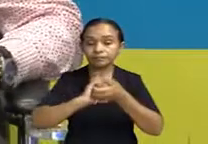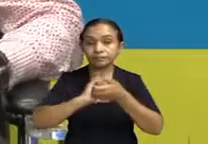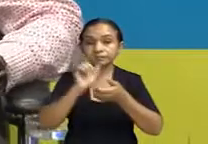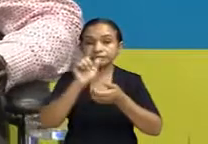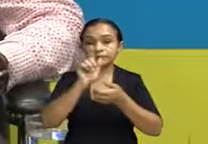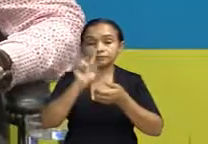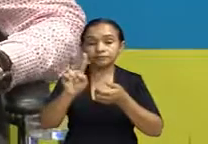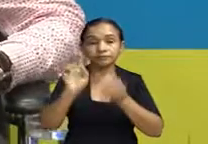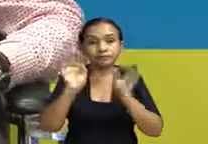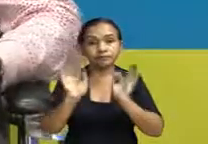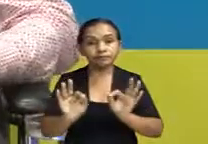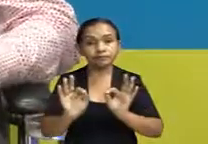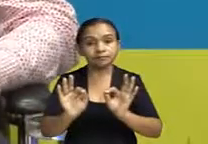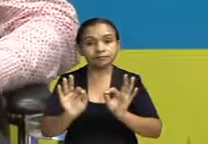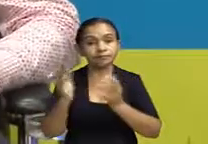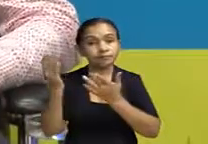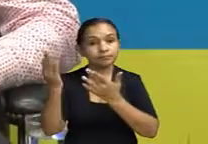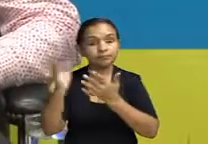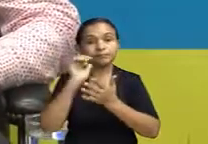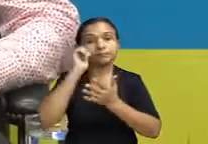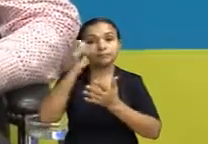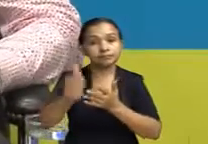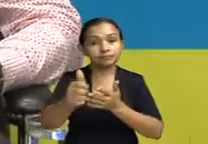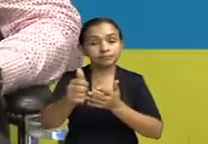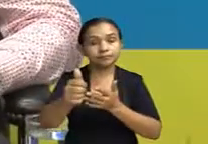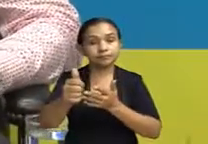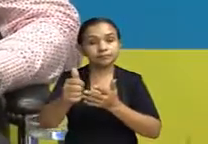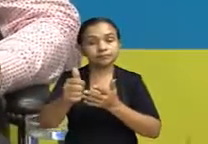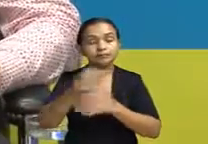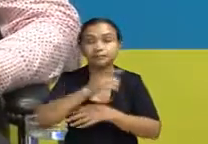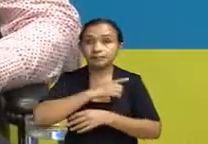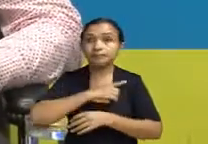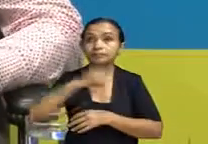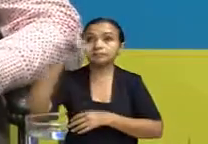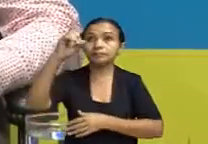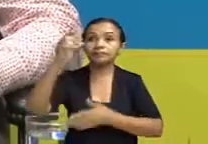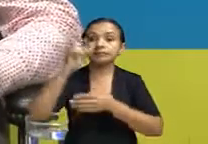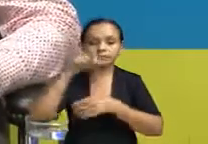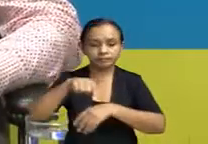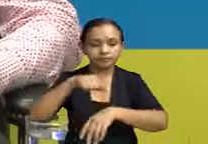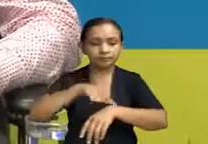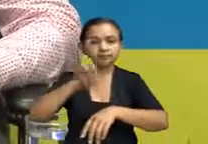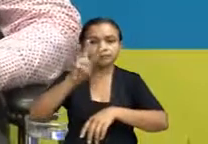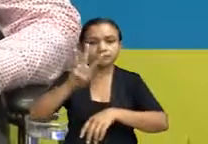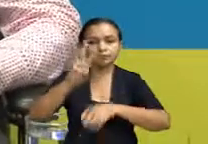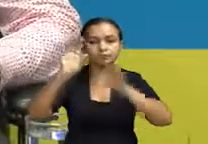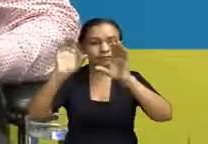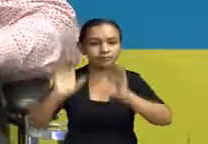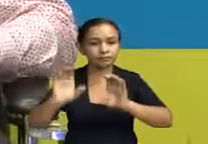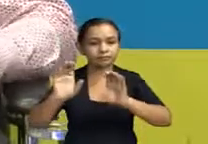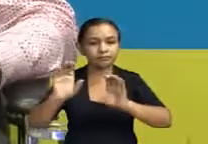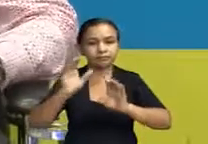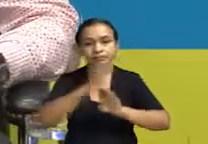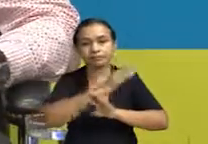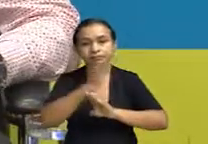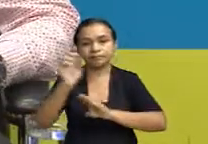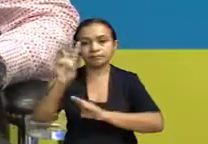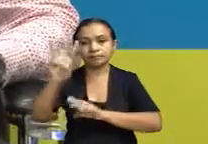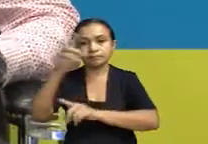fiel sintonía. Le esperamos el día de mañana, si Dios así lo permite, a esta misma hora, 3 de la tarde, a 3 y media, para